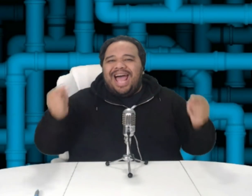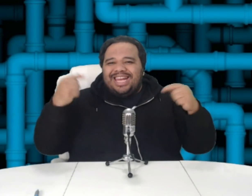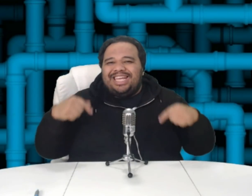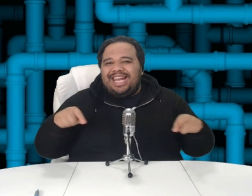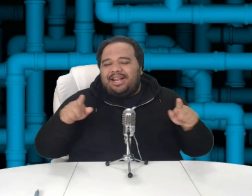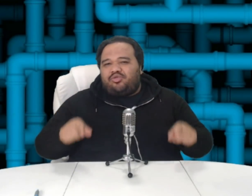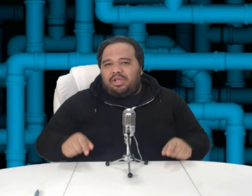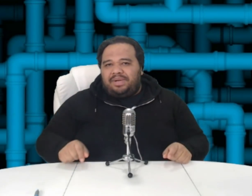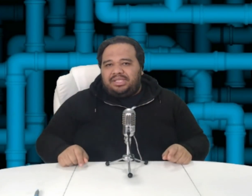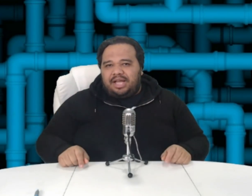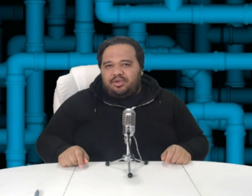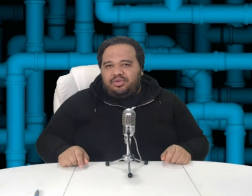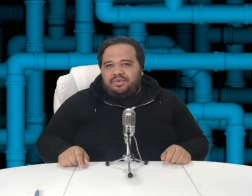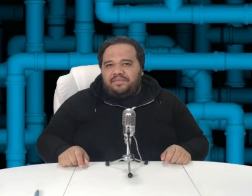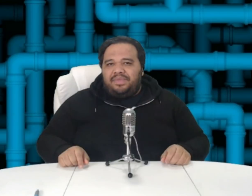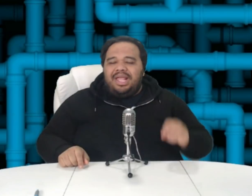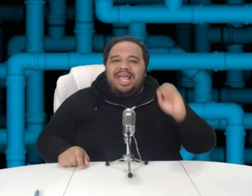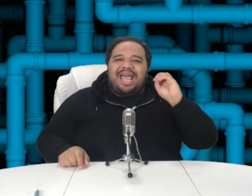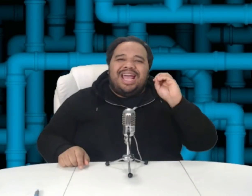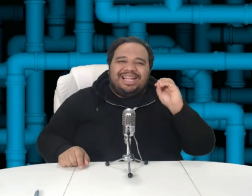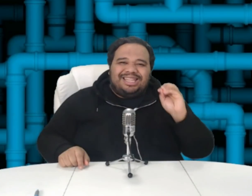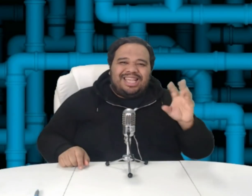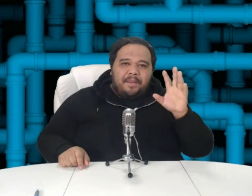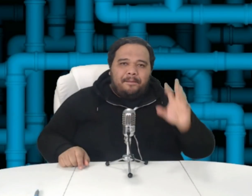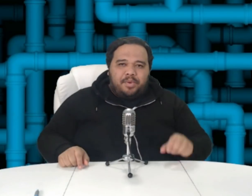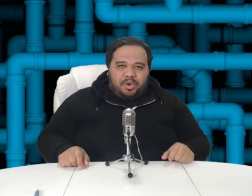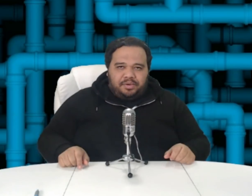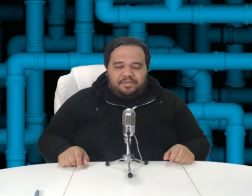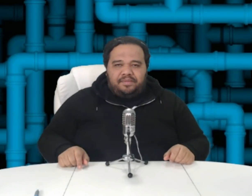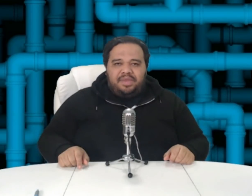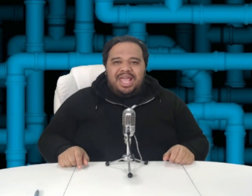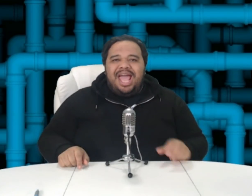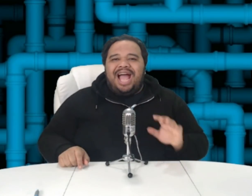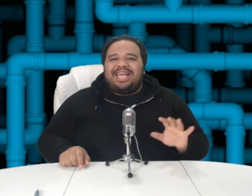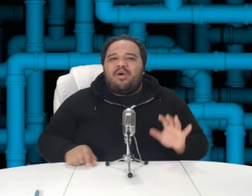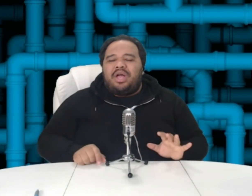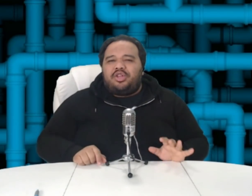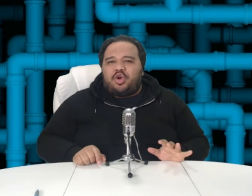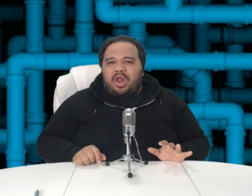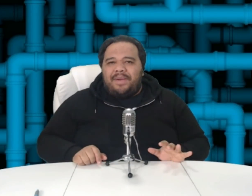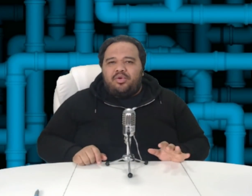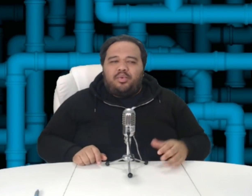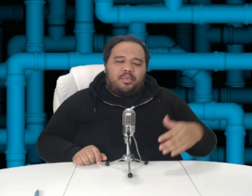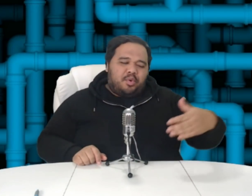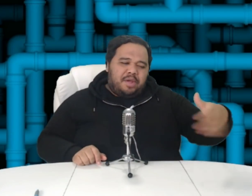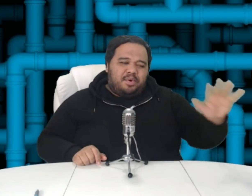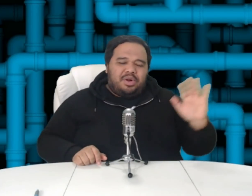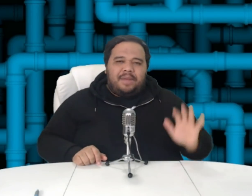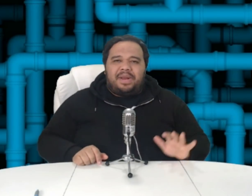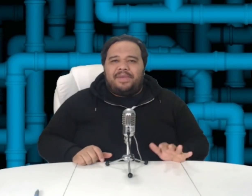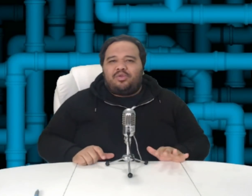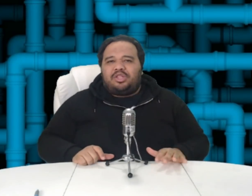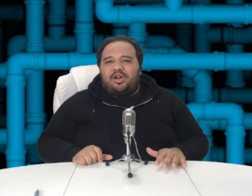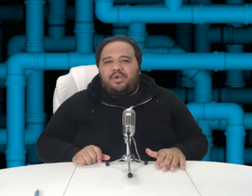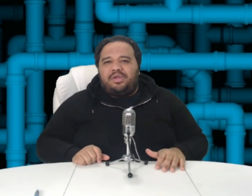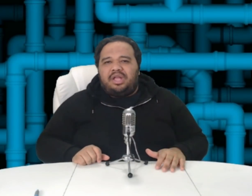para aniquilar a sus adversarios: el tiempo. Aquí ha jugado Nicolás Maduro, por ejemplo, con el experimento este del gobierno interino.